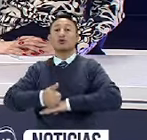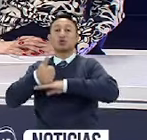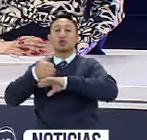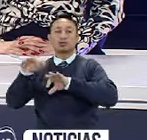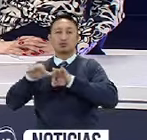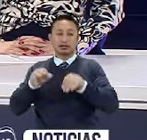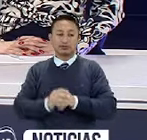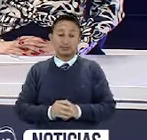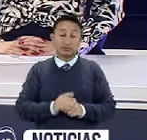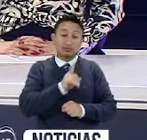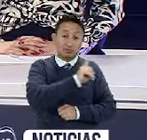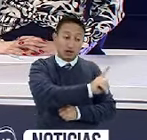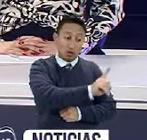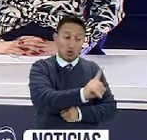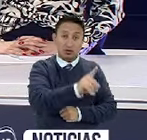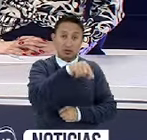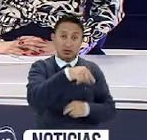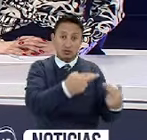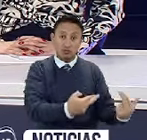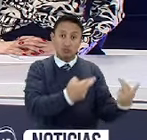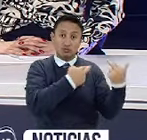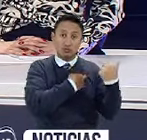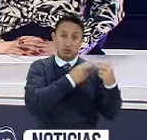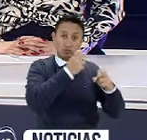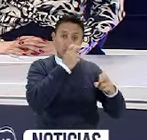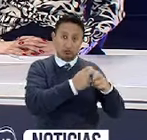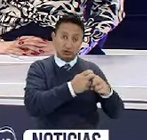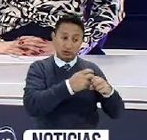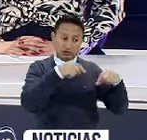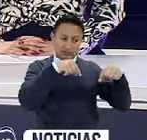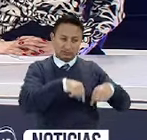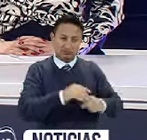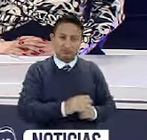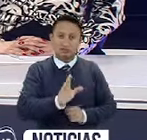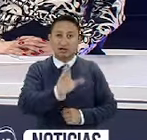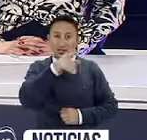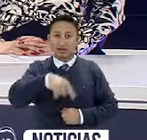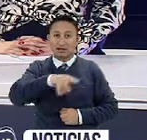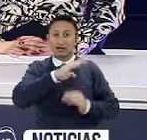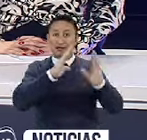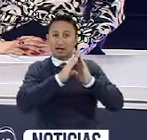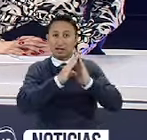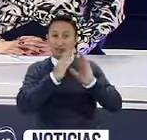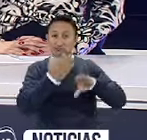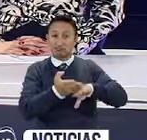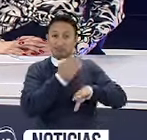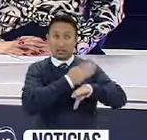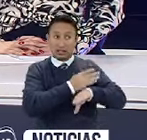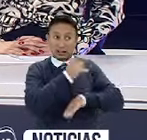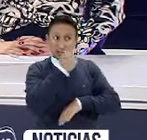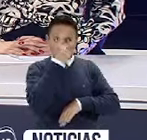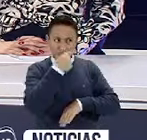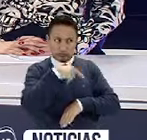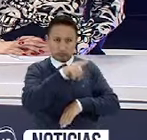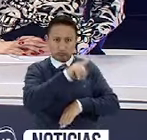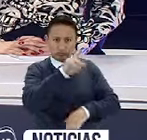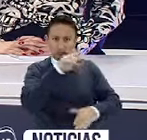autoridades, cada miembro tenía su rol específico y perfilaban los inmuebles días antes de cometer el